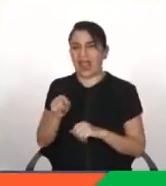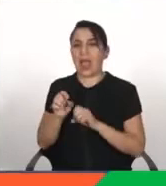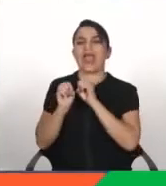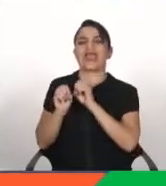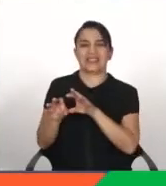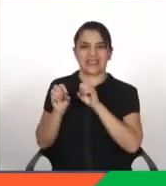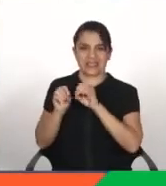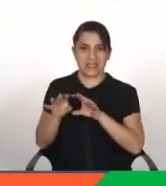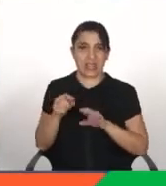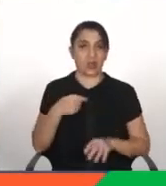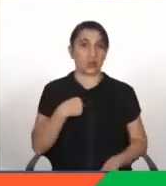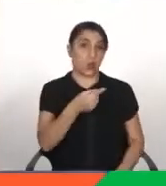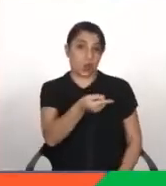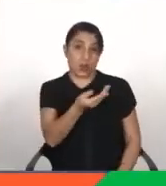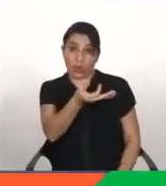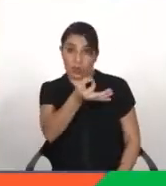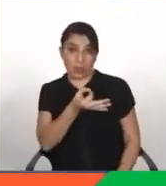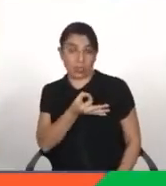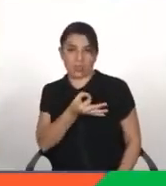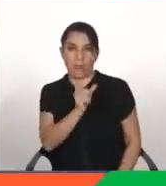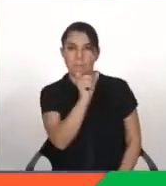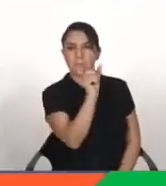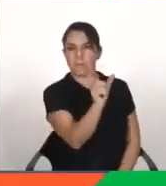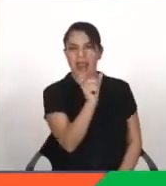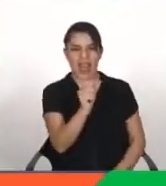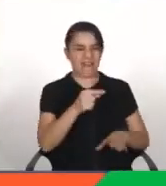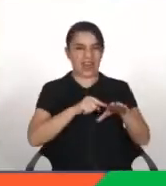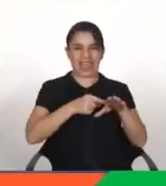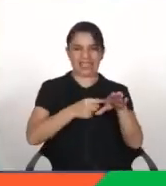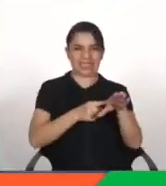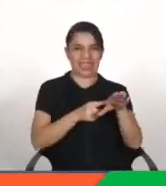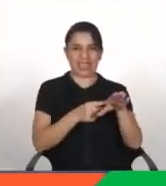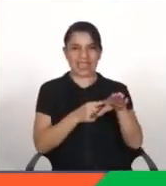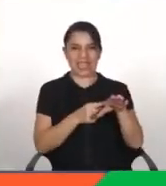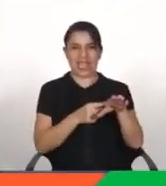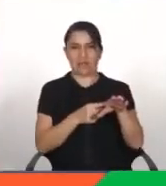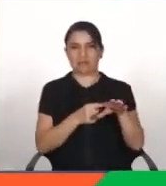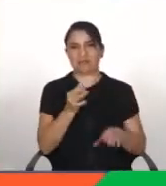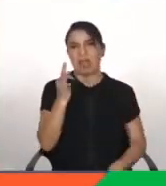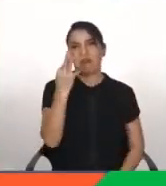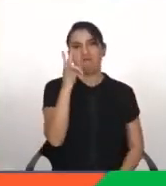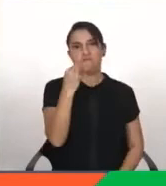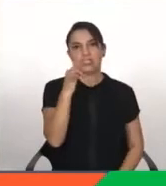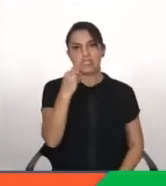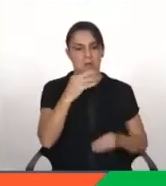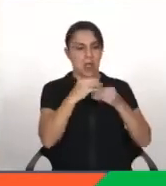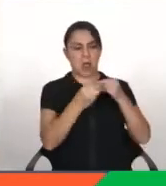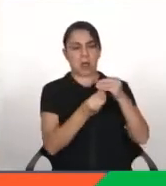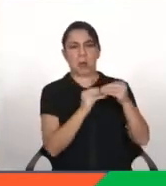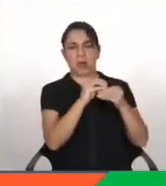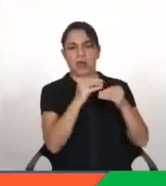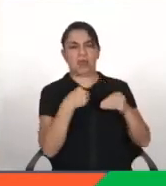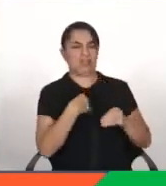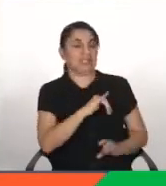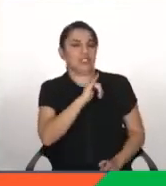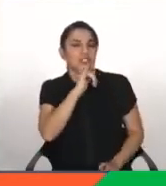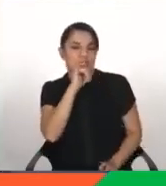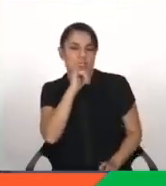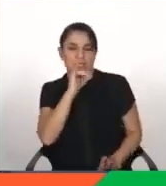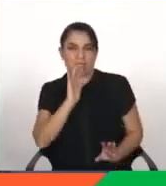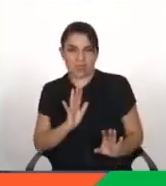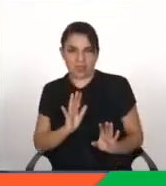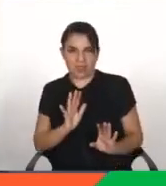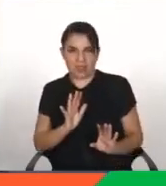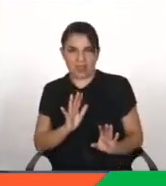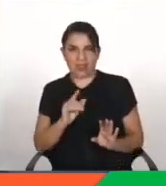sea, a mí si me hablas con detalles muy técnicos, pues sí que sé de física cuántica, no entenderé nada, en cambio si consigues como rebajarlo a nivel, es que ni siquiera